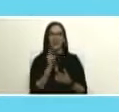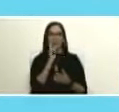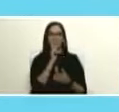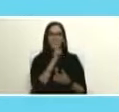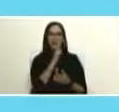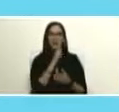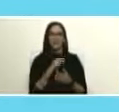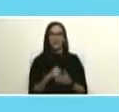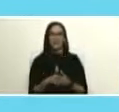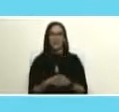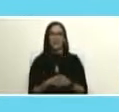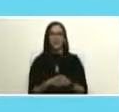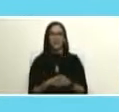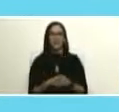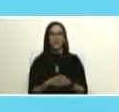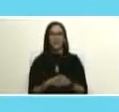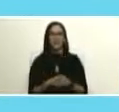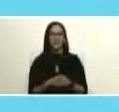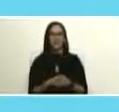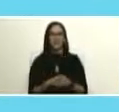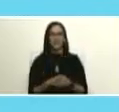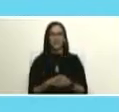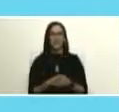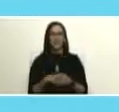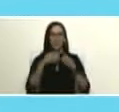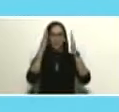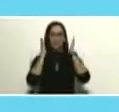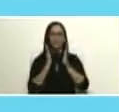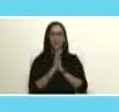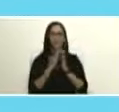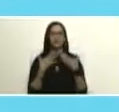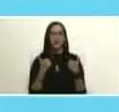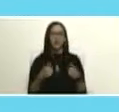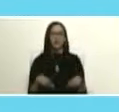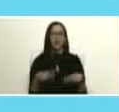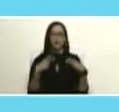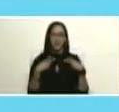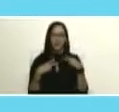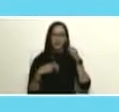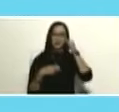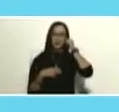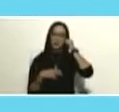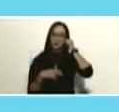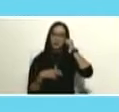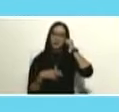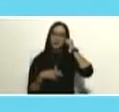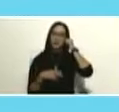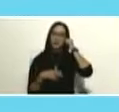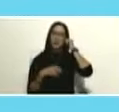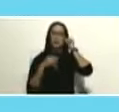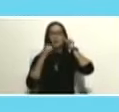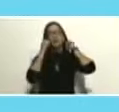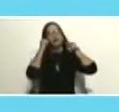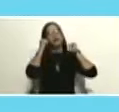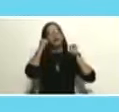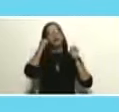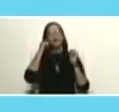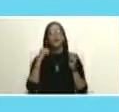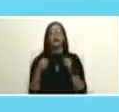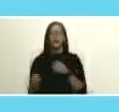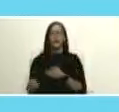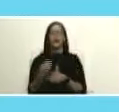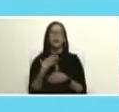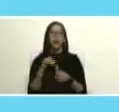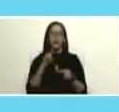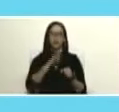madre, chinita, la chinita me salvó la vida, muchacho. cuando me lanzaron un ataque terrorista con